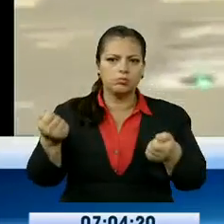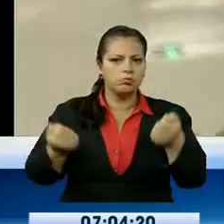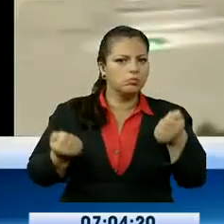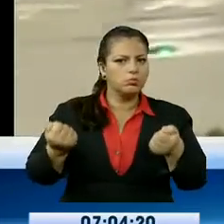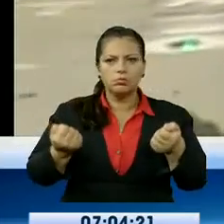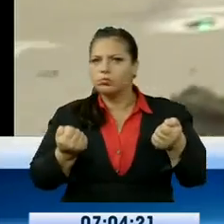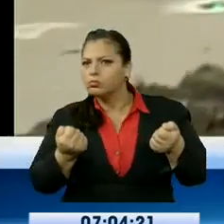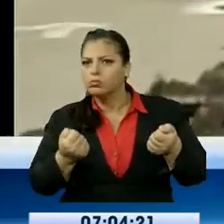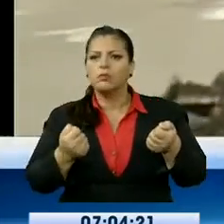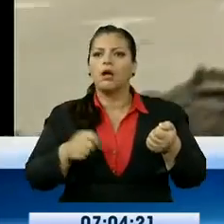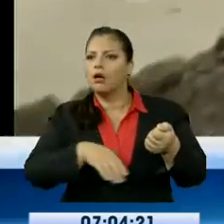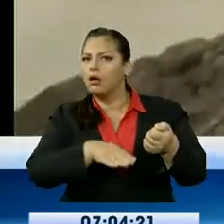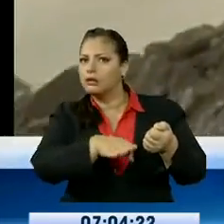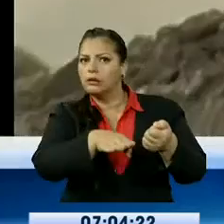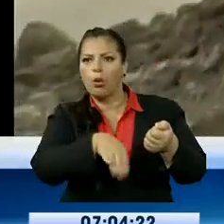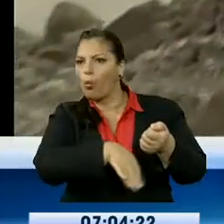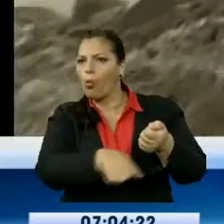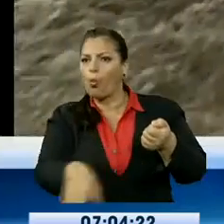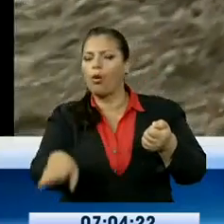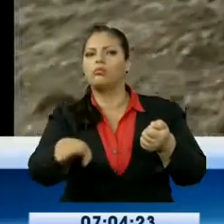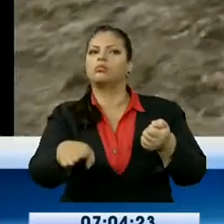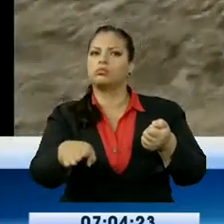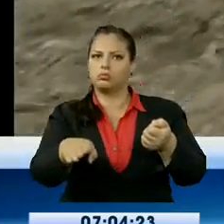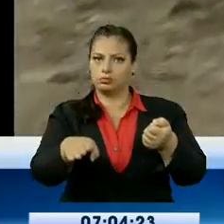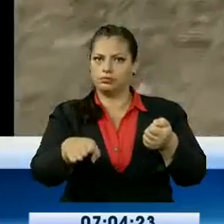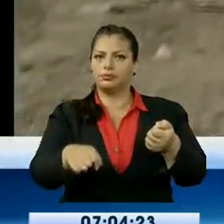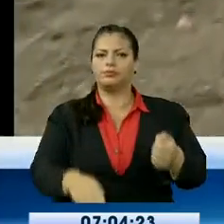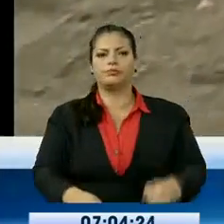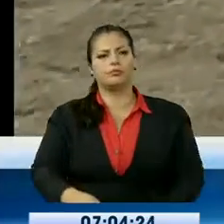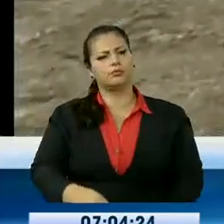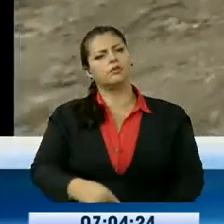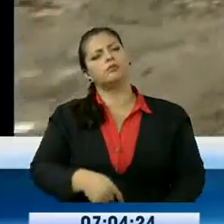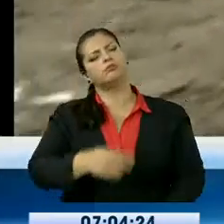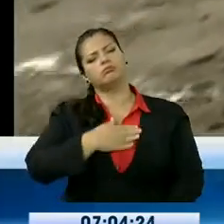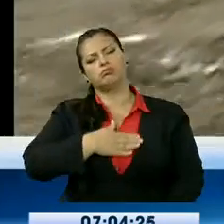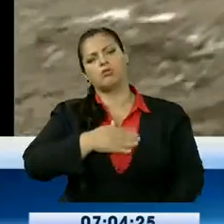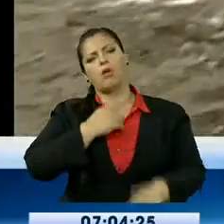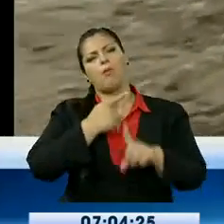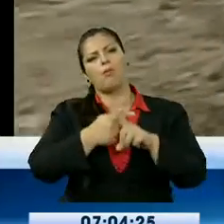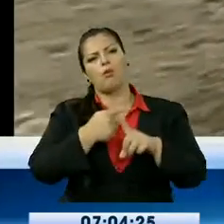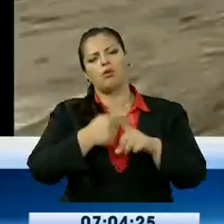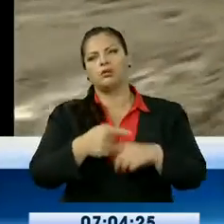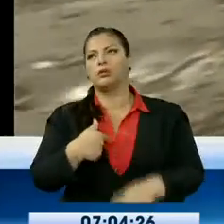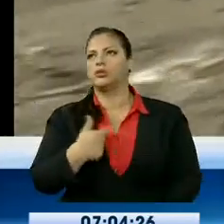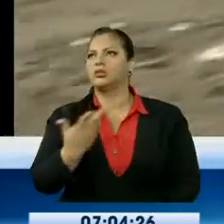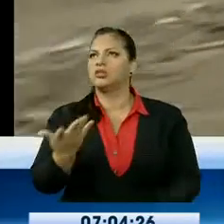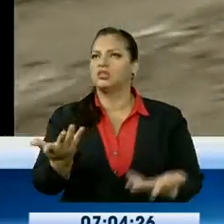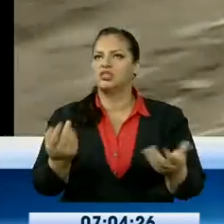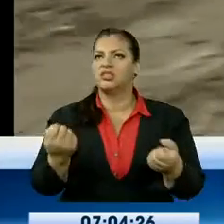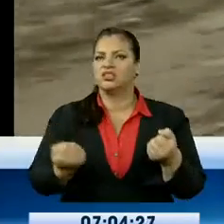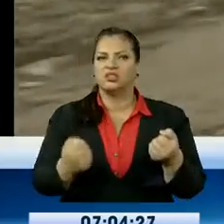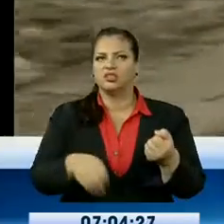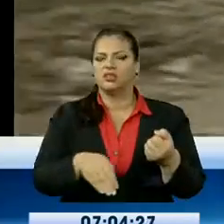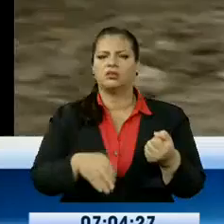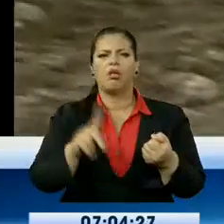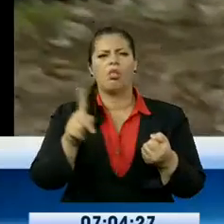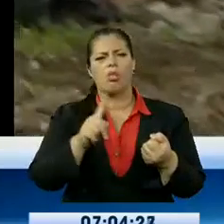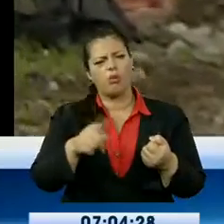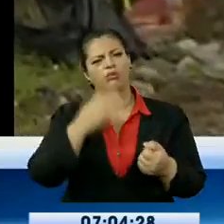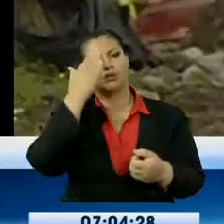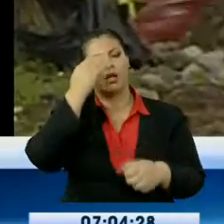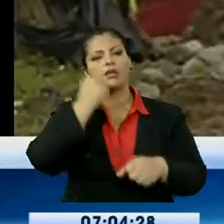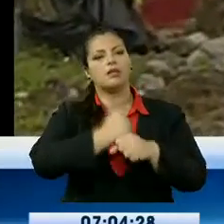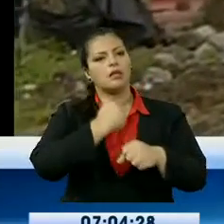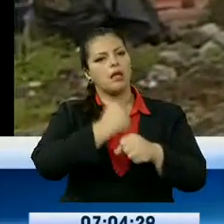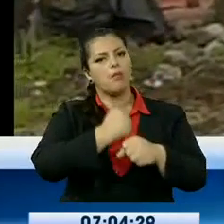trabajo que realizamos desde las entidades es pensando en el bienestar de la ciudadanía. Y esta va a ser una solución que ya definitivamente va a